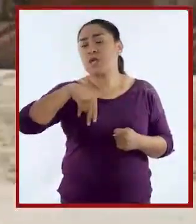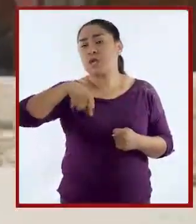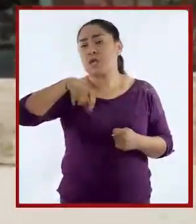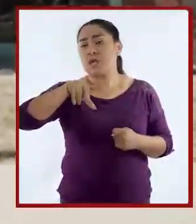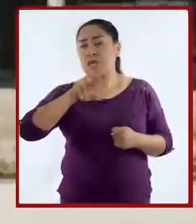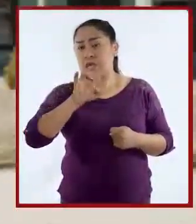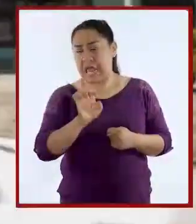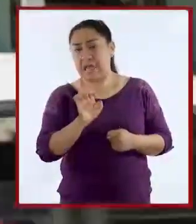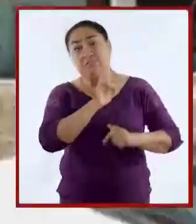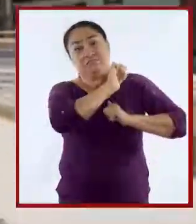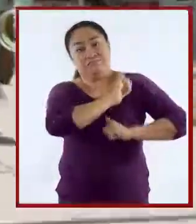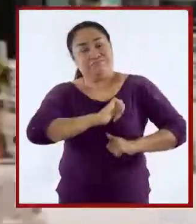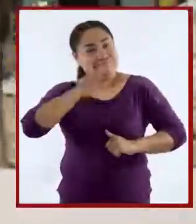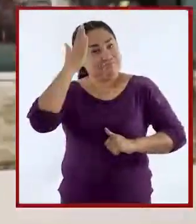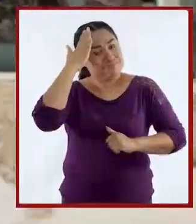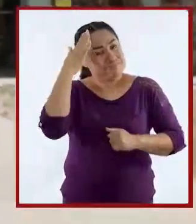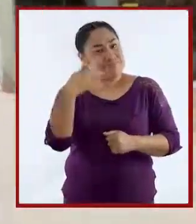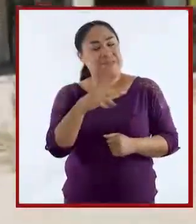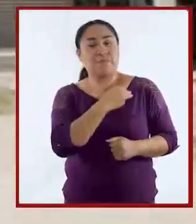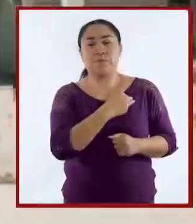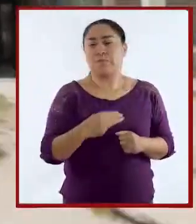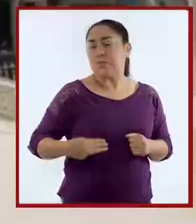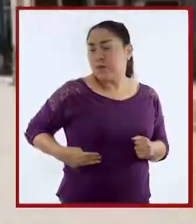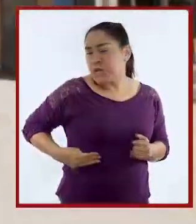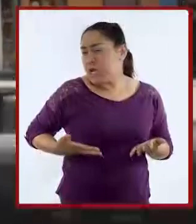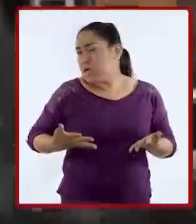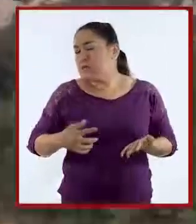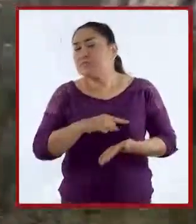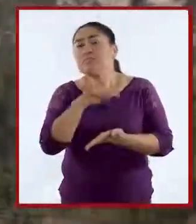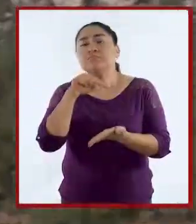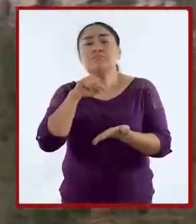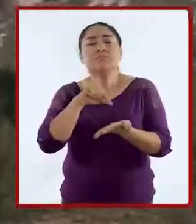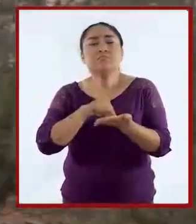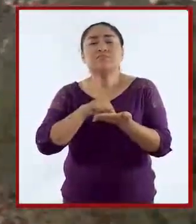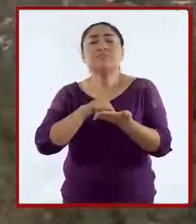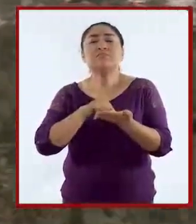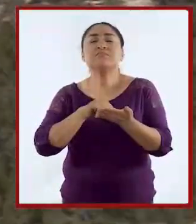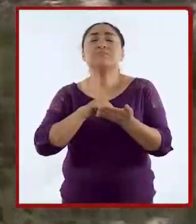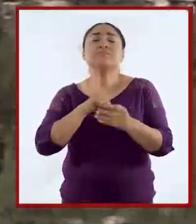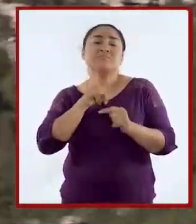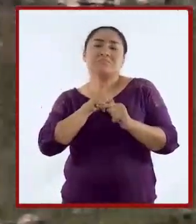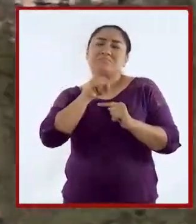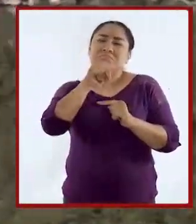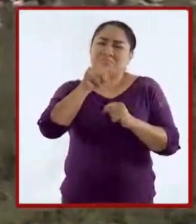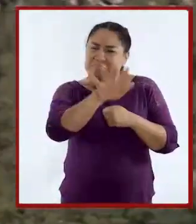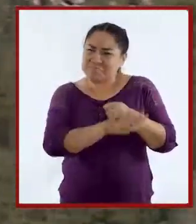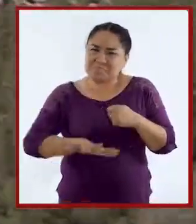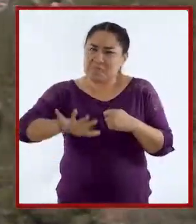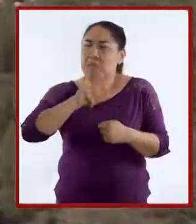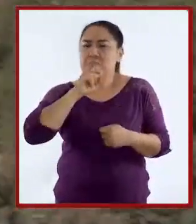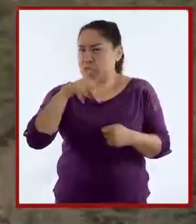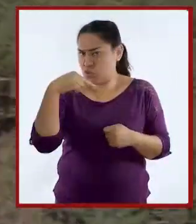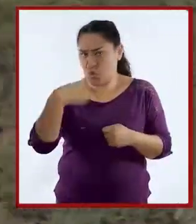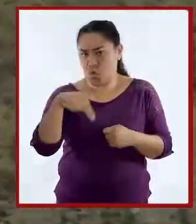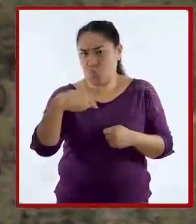Urique, cabecera municipal, que se encuentra en el fondo de la barranca del mismo nombre.